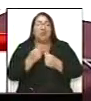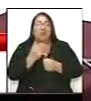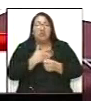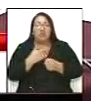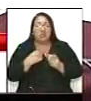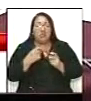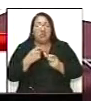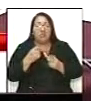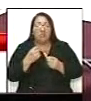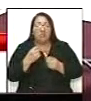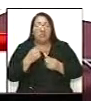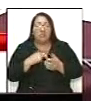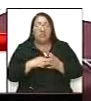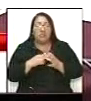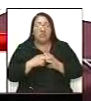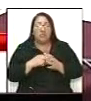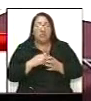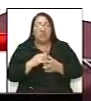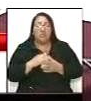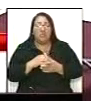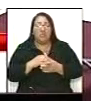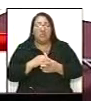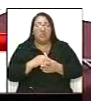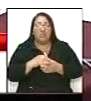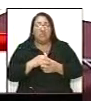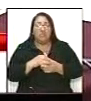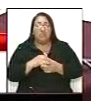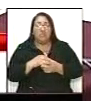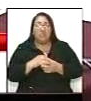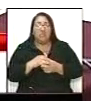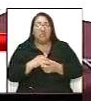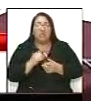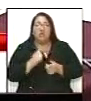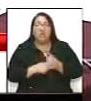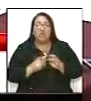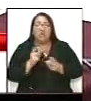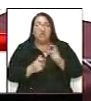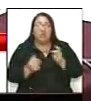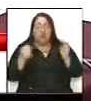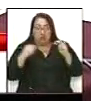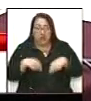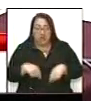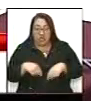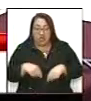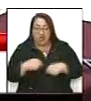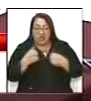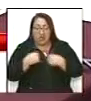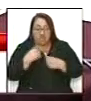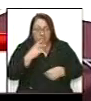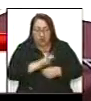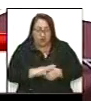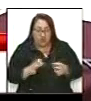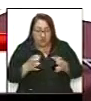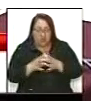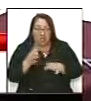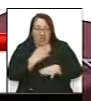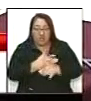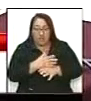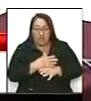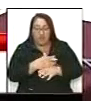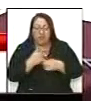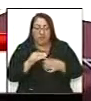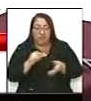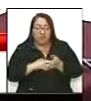se traduce con el hecho de que la necesidad de que las personas que vengan acá tengan un compromiso previo los